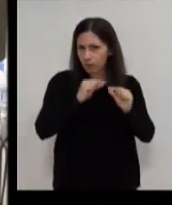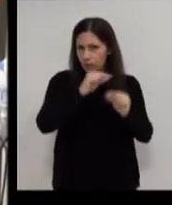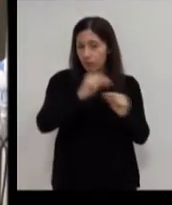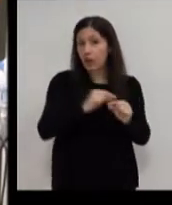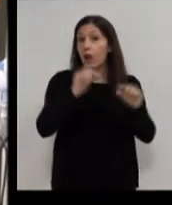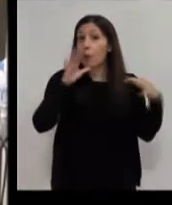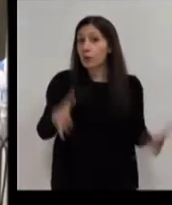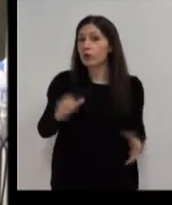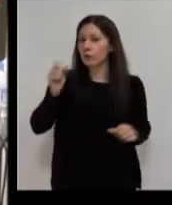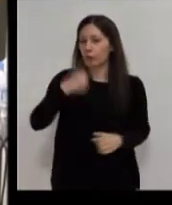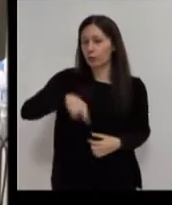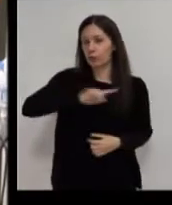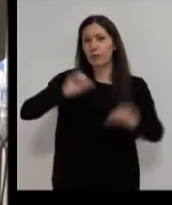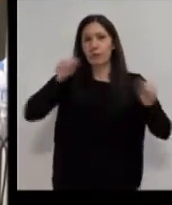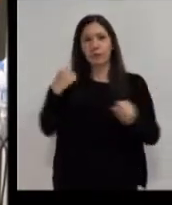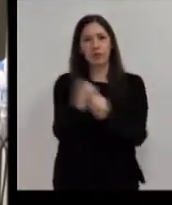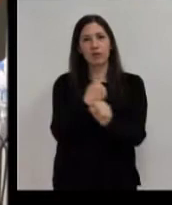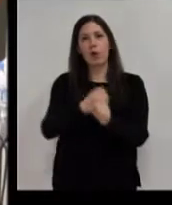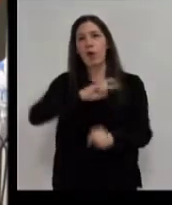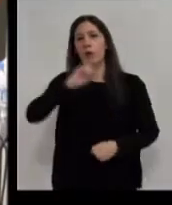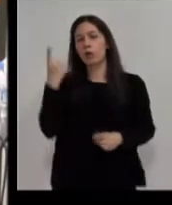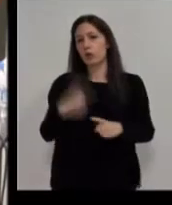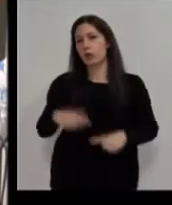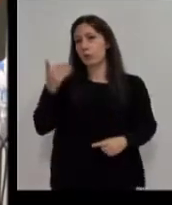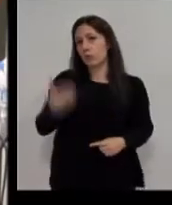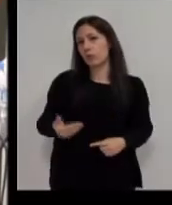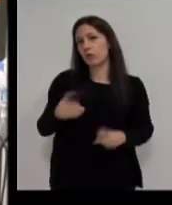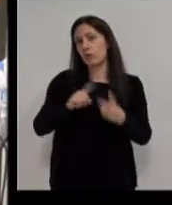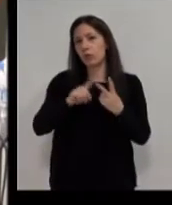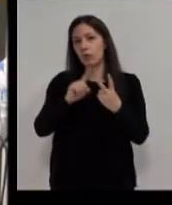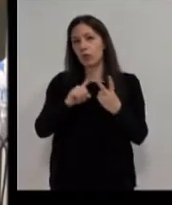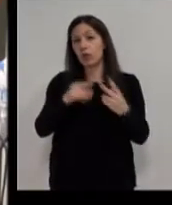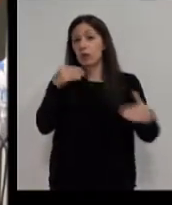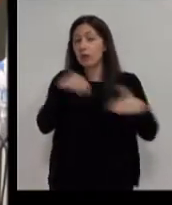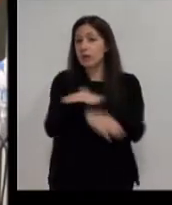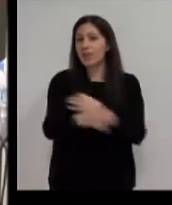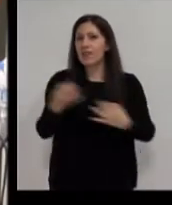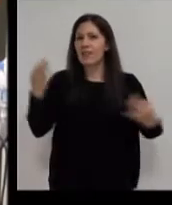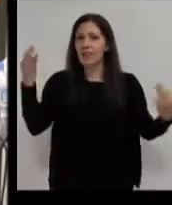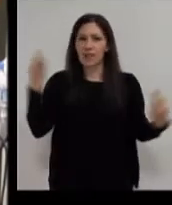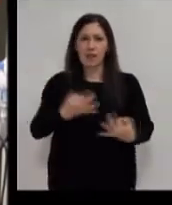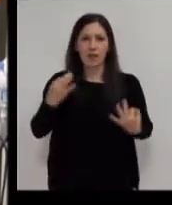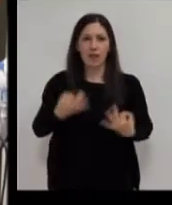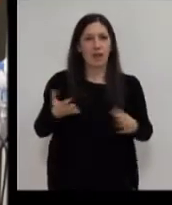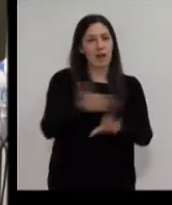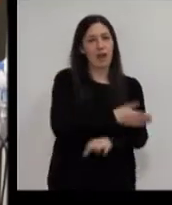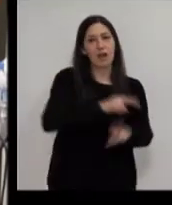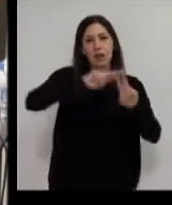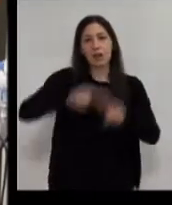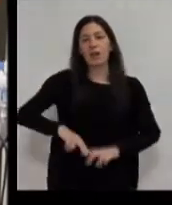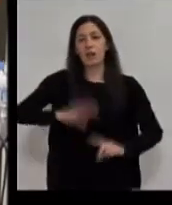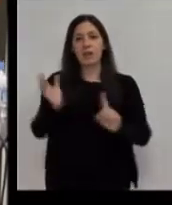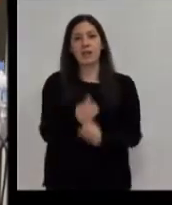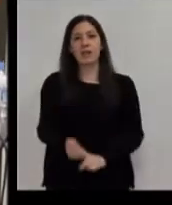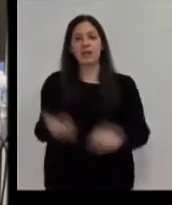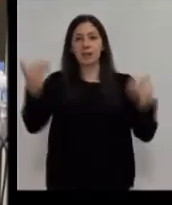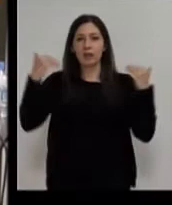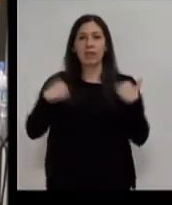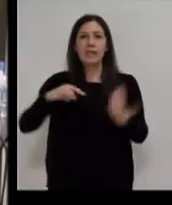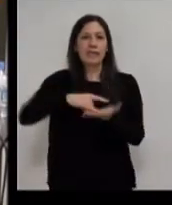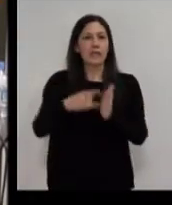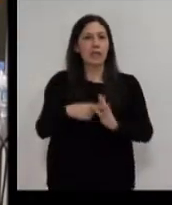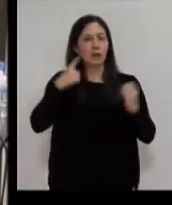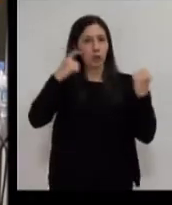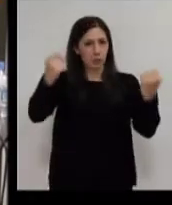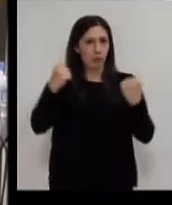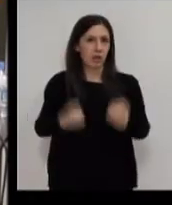Pues en este sentido fue por lo que empezamos a trabajar. Y otro elemento que es importantísimo, que partimos, es que la accesibilidad debe estar diagnosticada